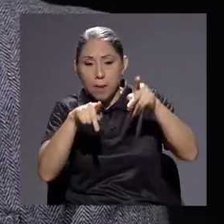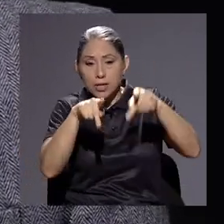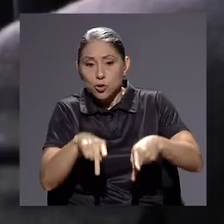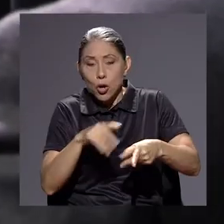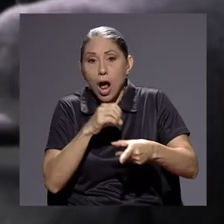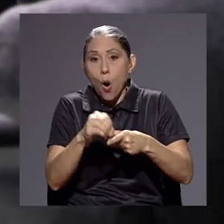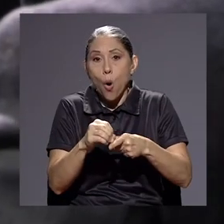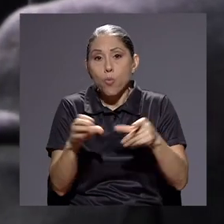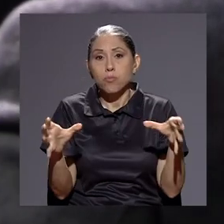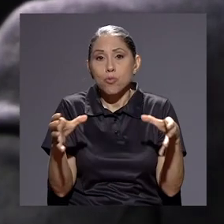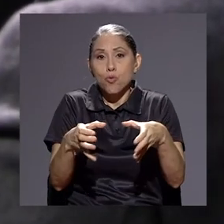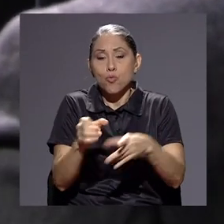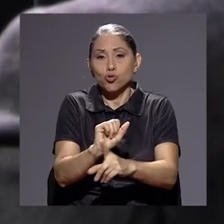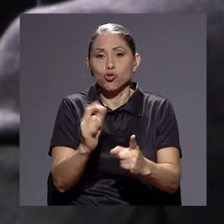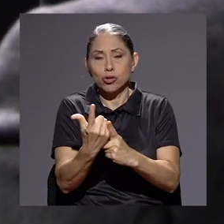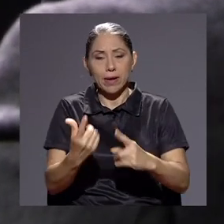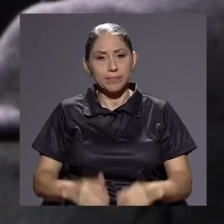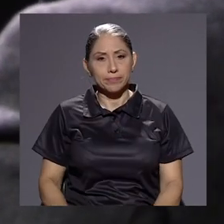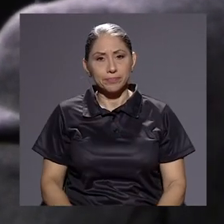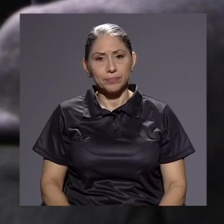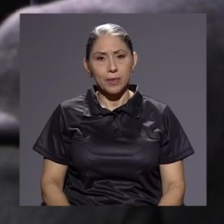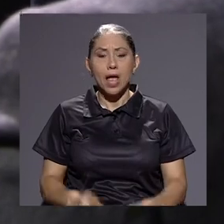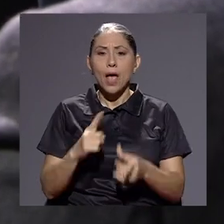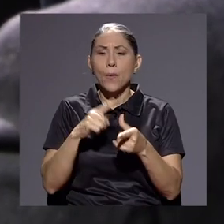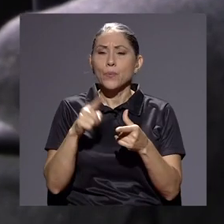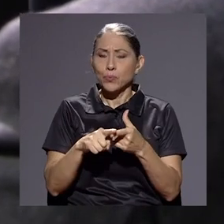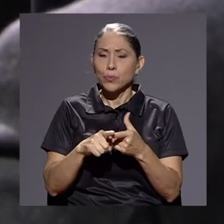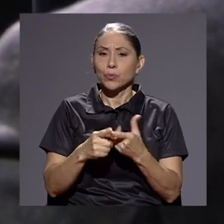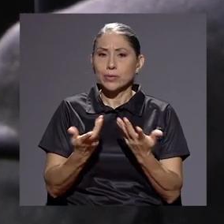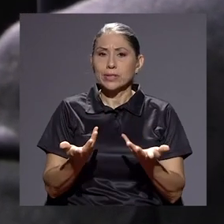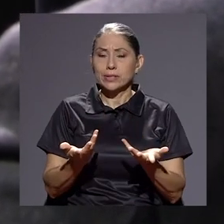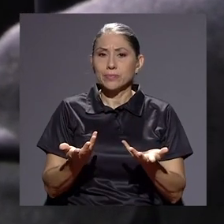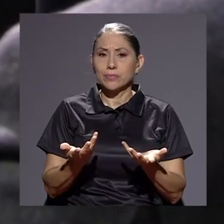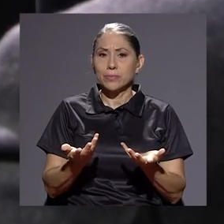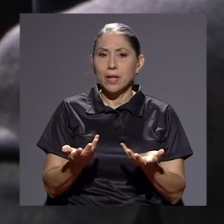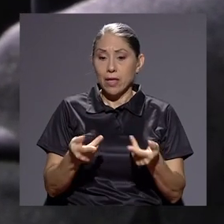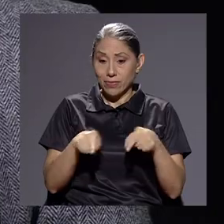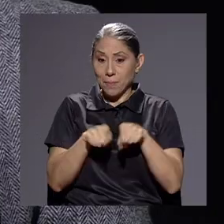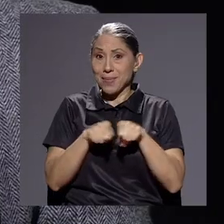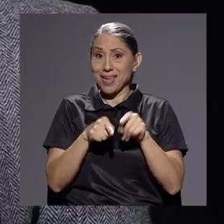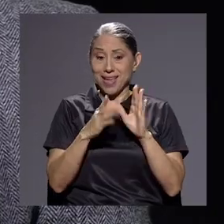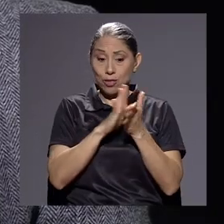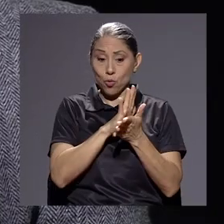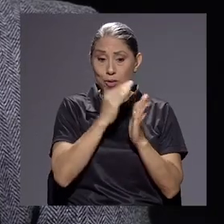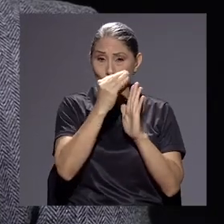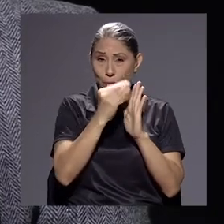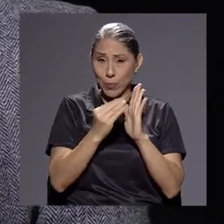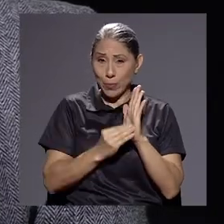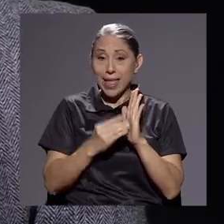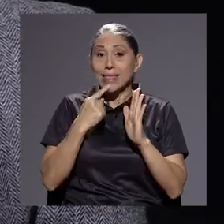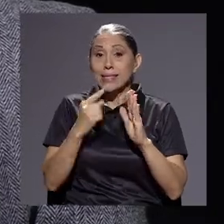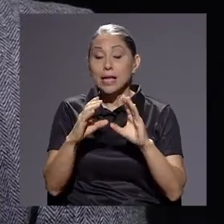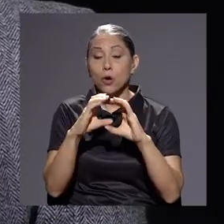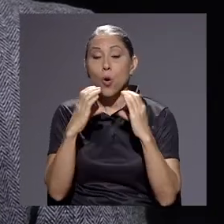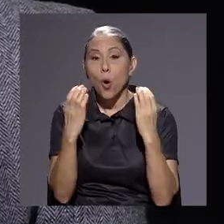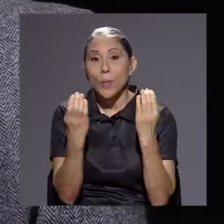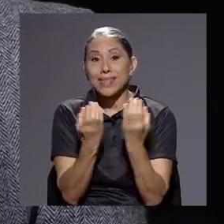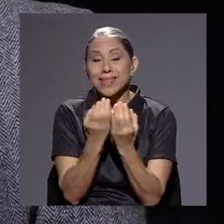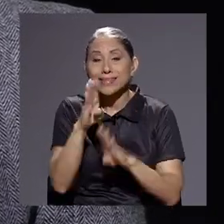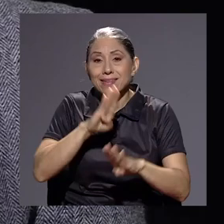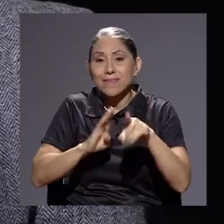vive. Uh-huh. Entonces, los médicos, y por eso también lo poníamos en el documento, que los comités de bioética deben de estar